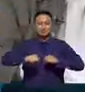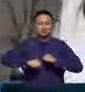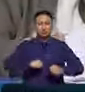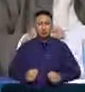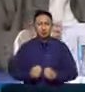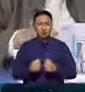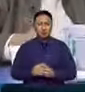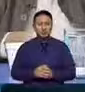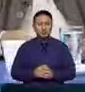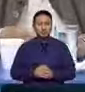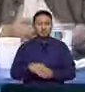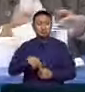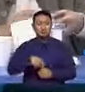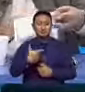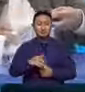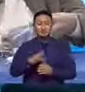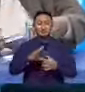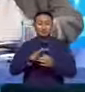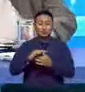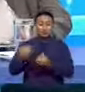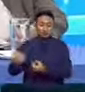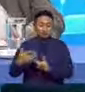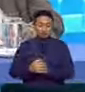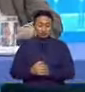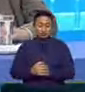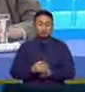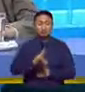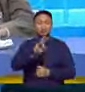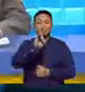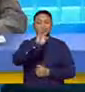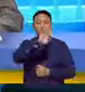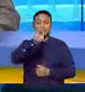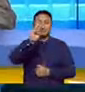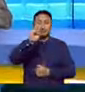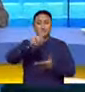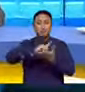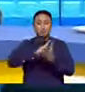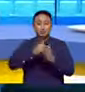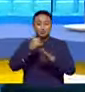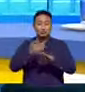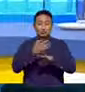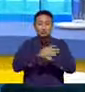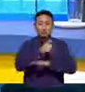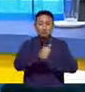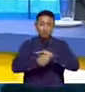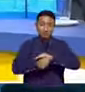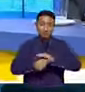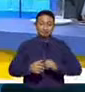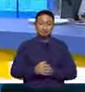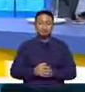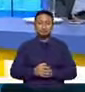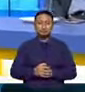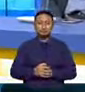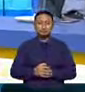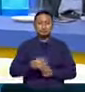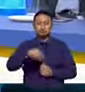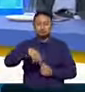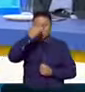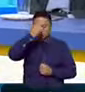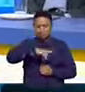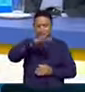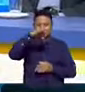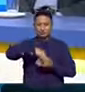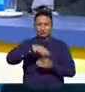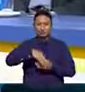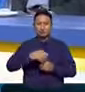que nos han comentado los compañeros. Ahora mismo son las 19:46 minutos, una hora menos en Galápagos, y en esta decisión